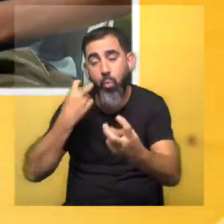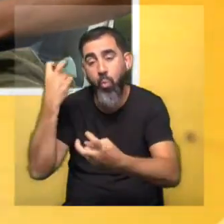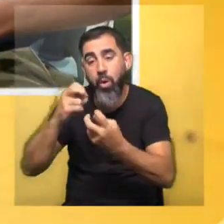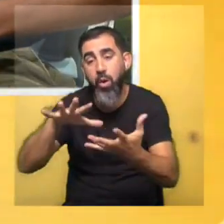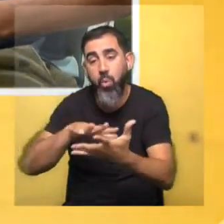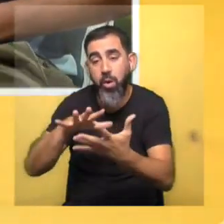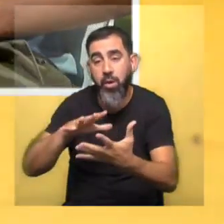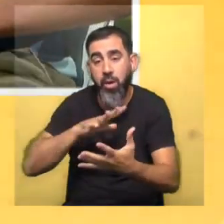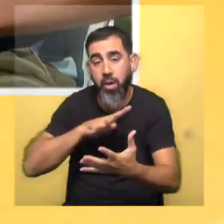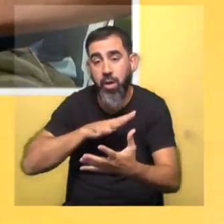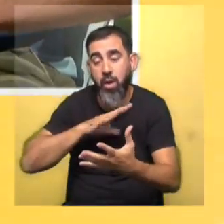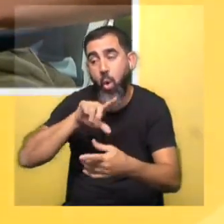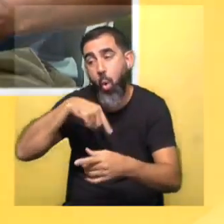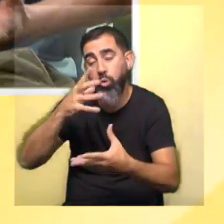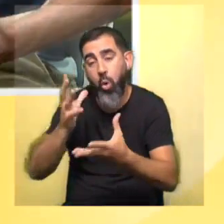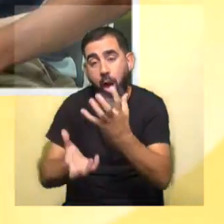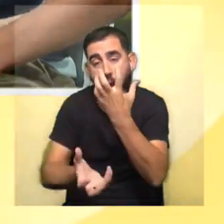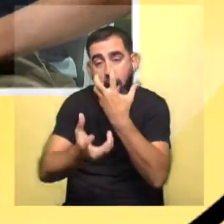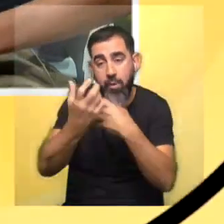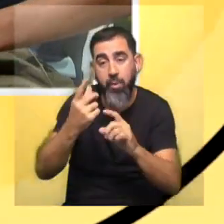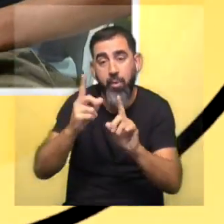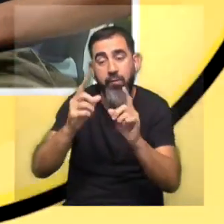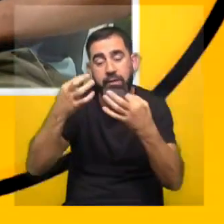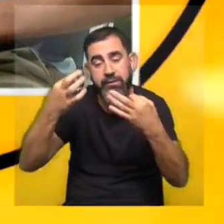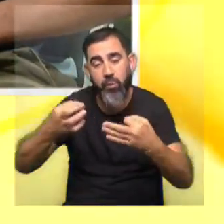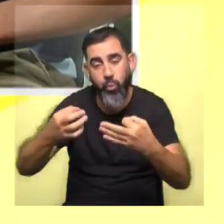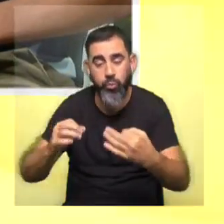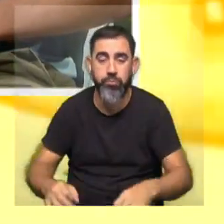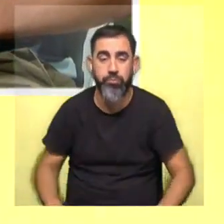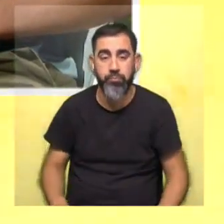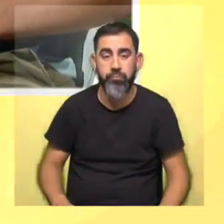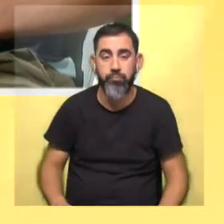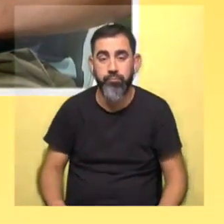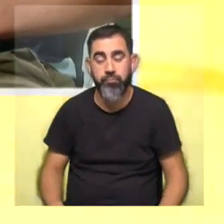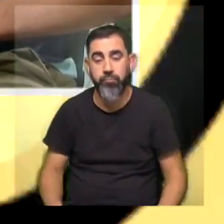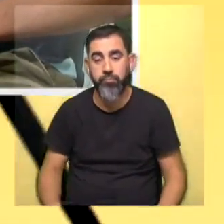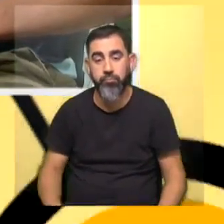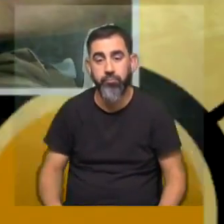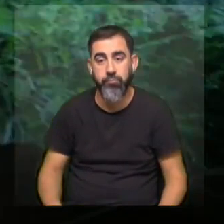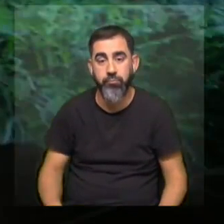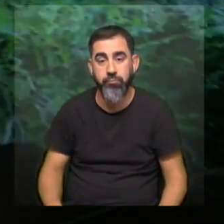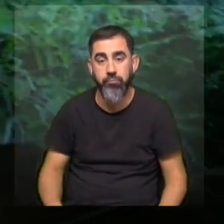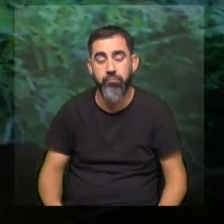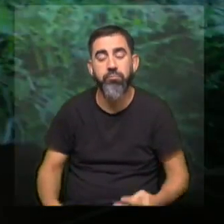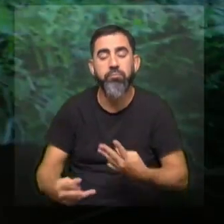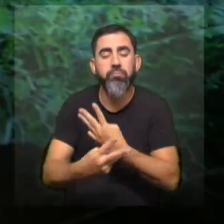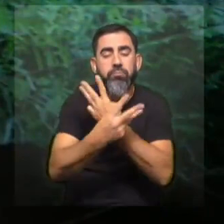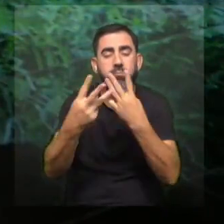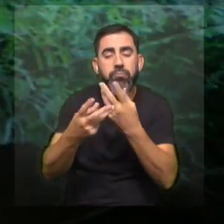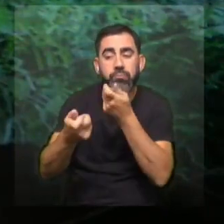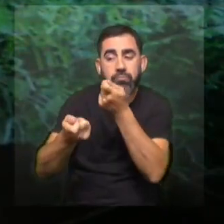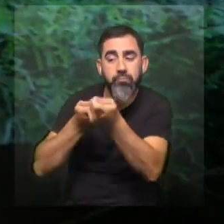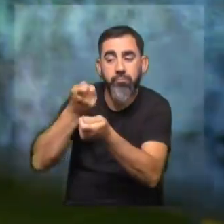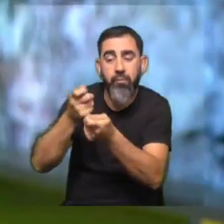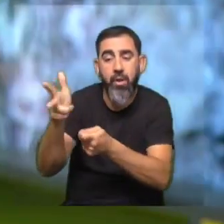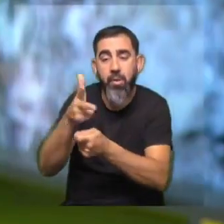para conseguir otro tipo de animales, pero tienen que ser seguros. Ahí viene un zorrillo. Generalmente ustedes colocan las cámaras